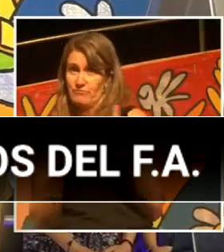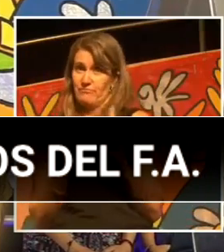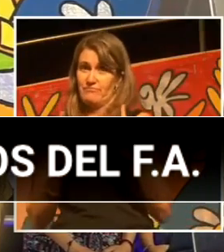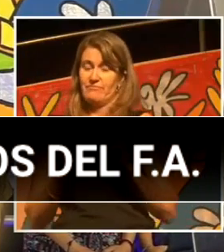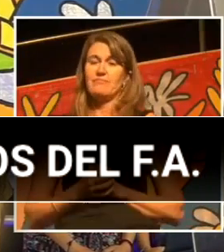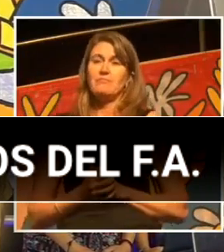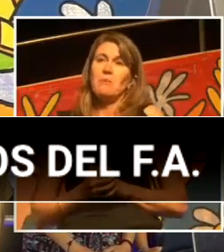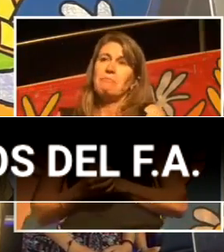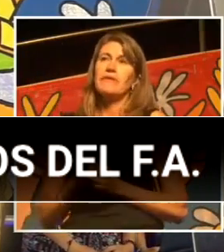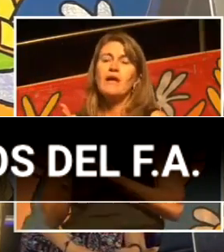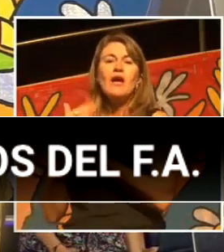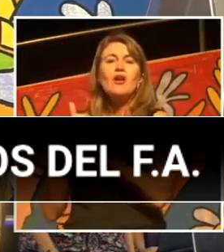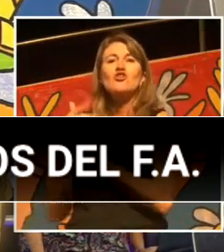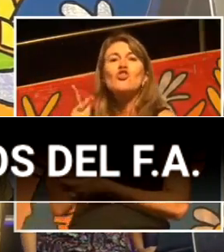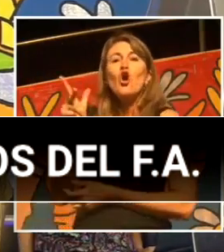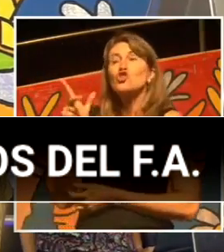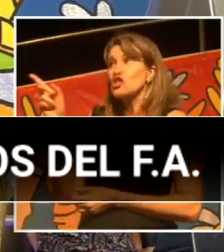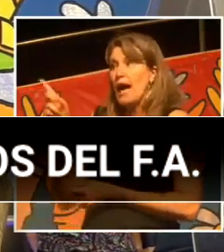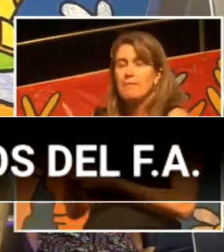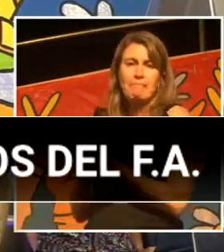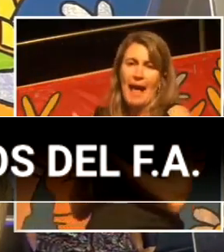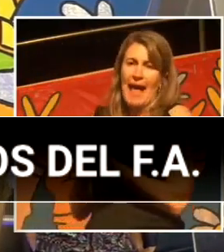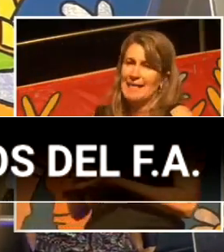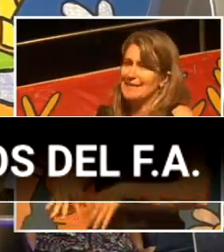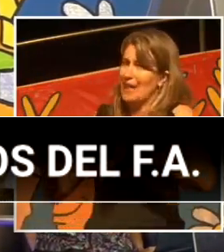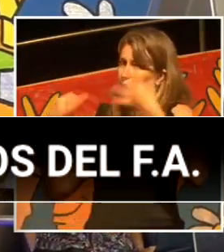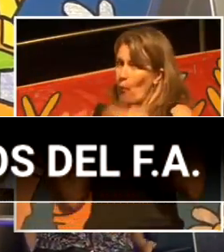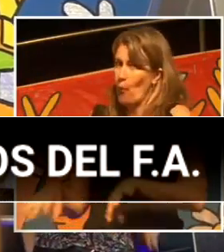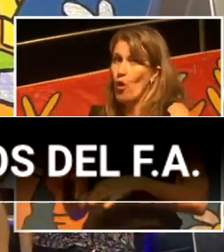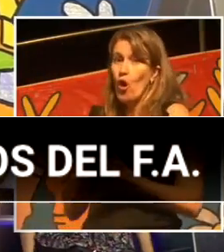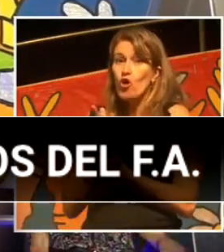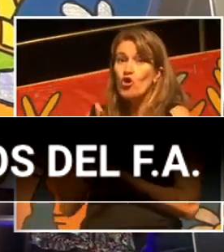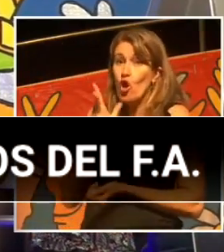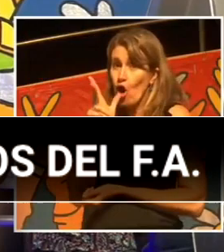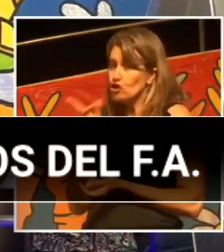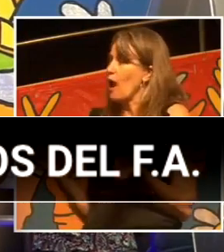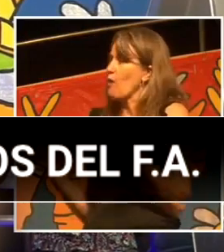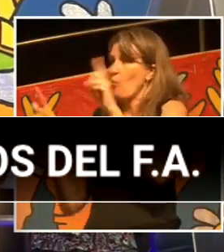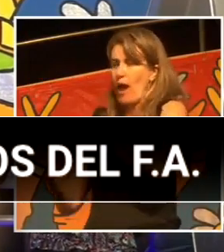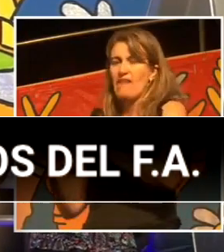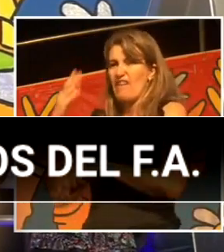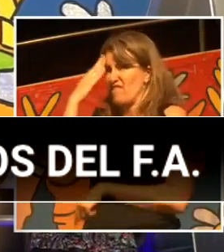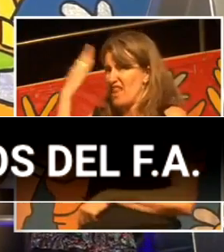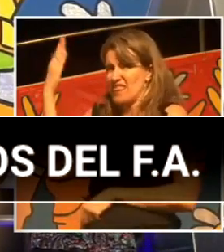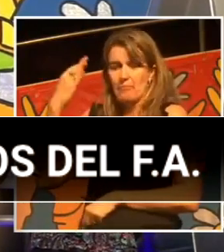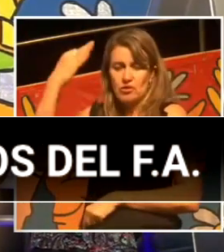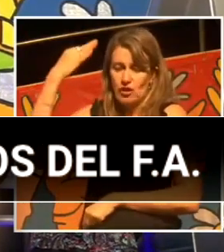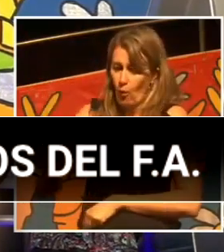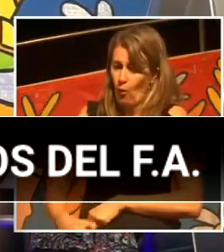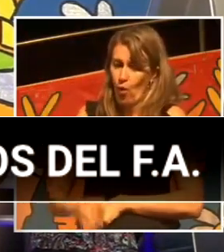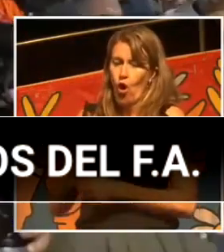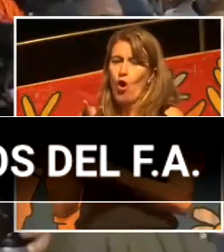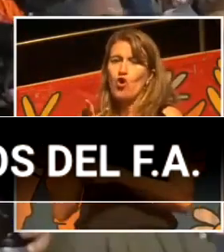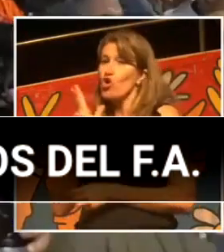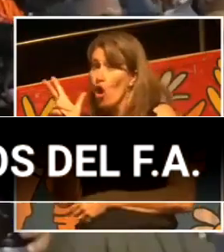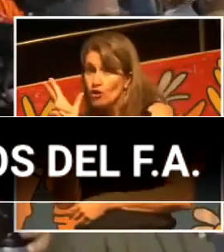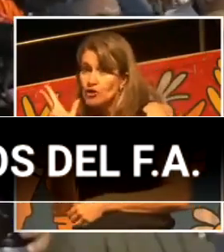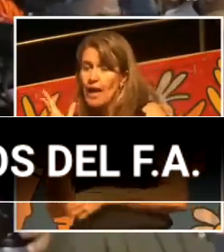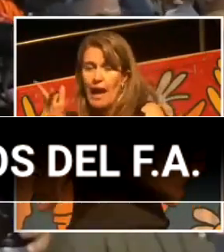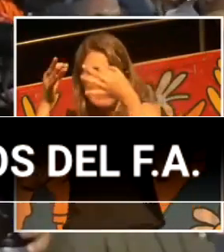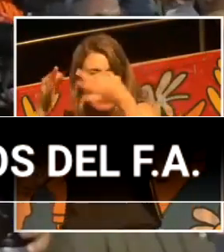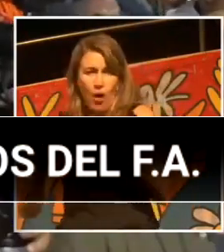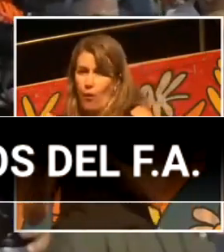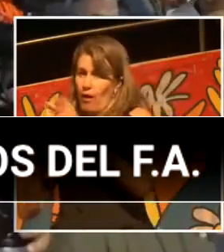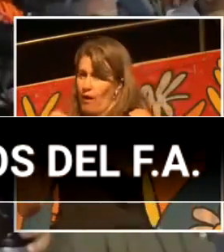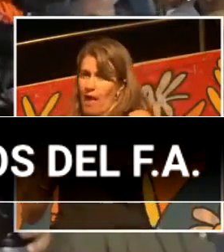Ahí en Rocha que se van se van eh en Rocha vuelve el frente amplio en el próximo período no tengan dudas en Rocha que